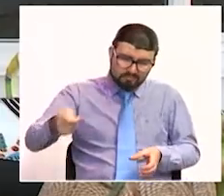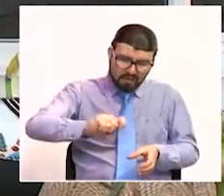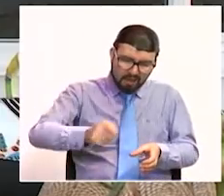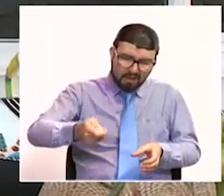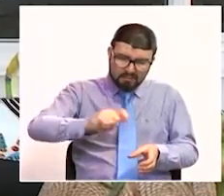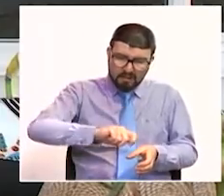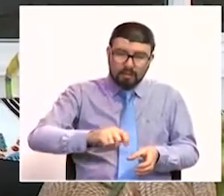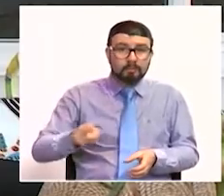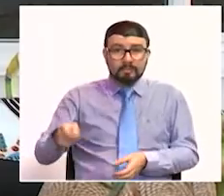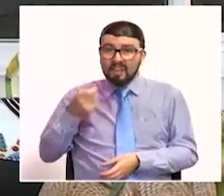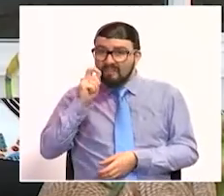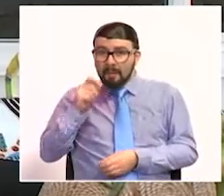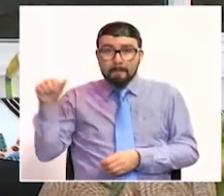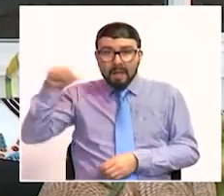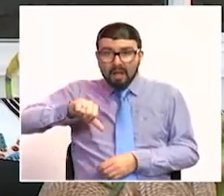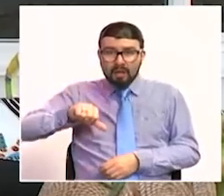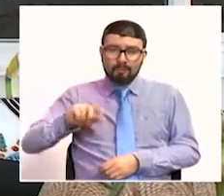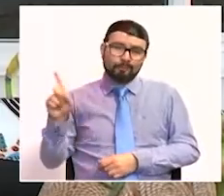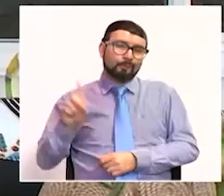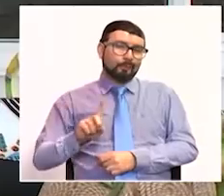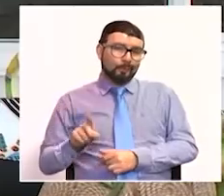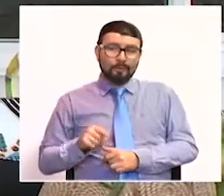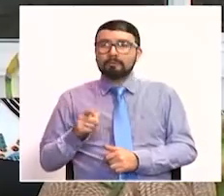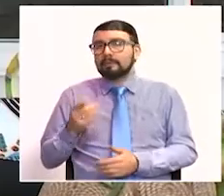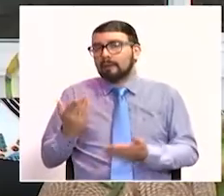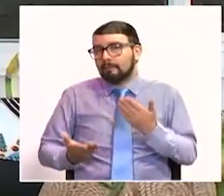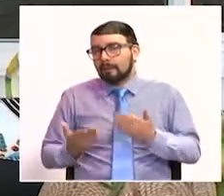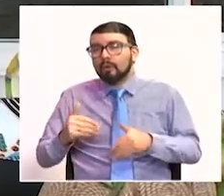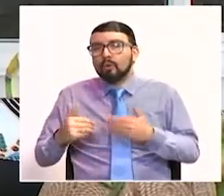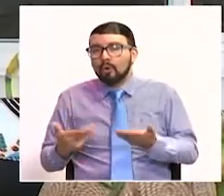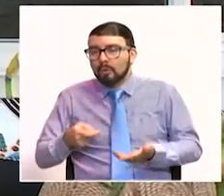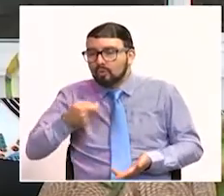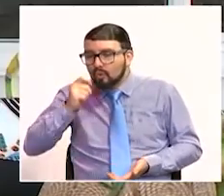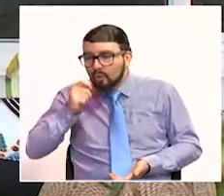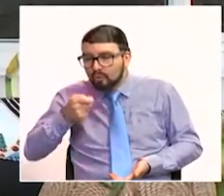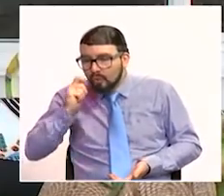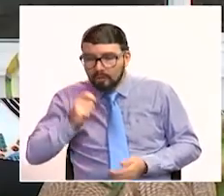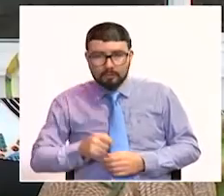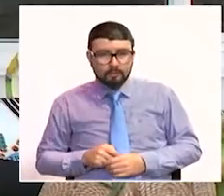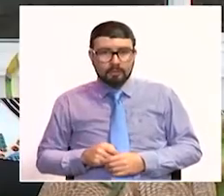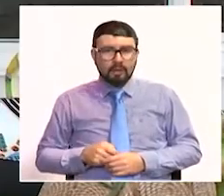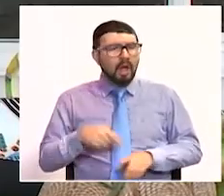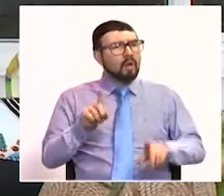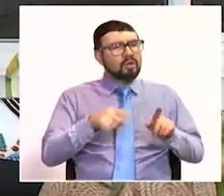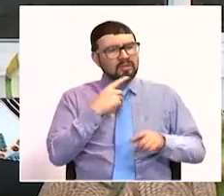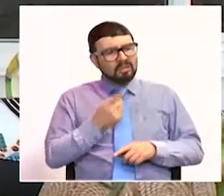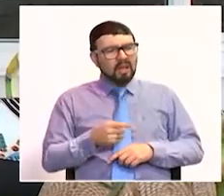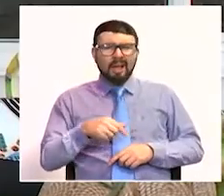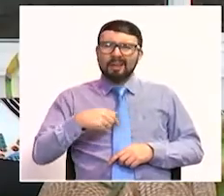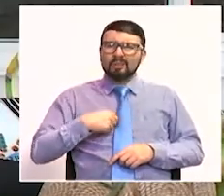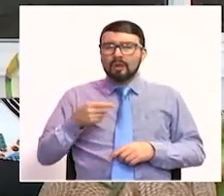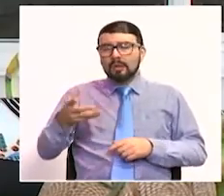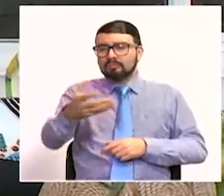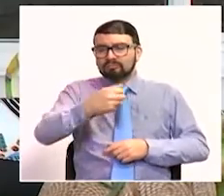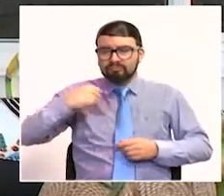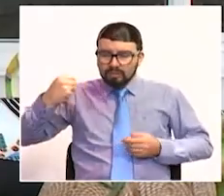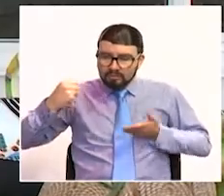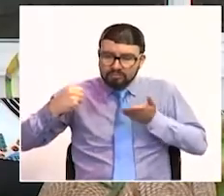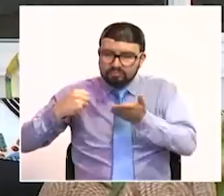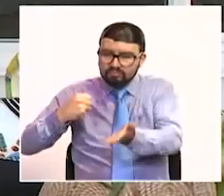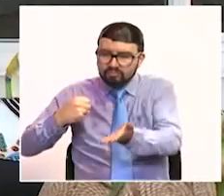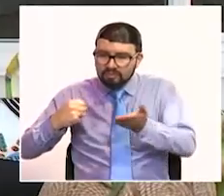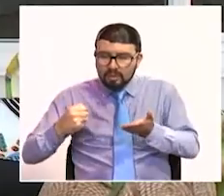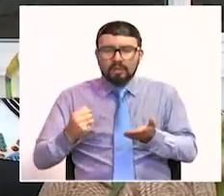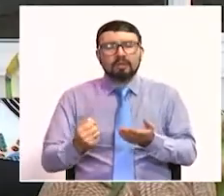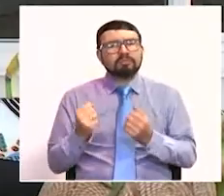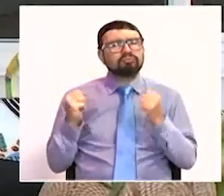con qué lo combino y en qué momento lo consumo. Ah, que los alimentos que dejé en la nevera recalentados ya se